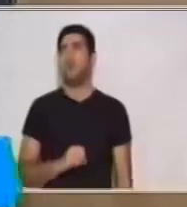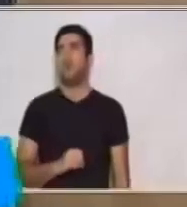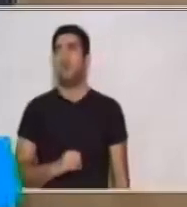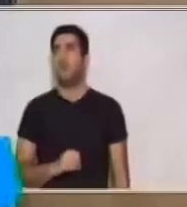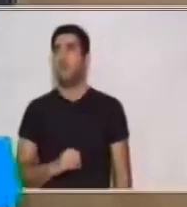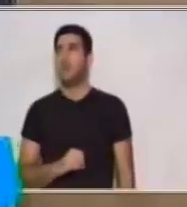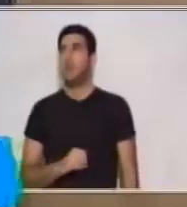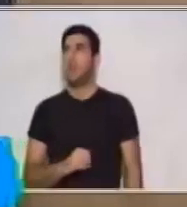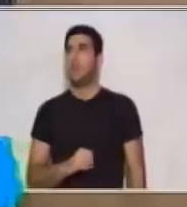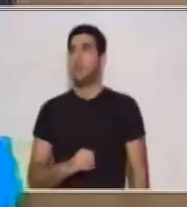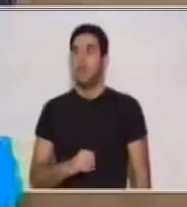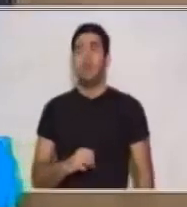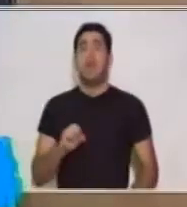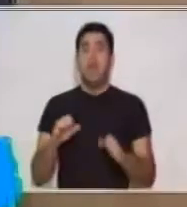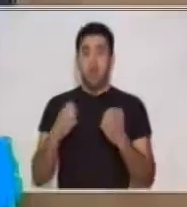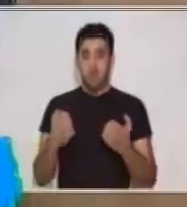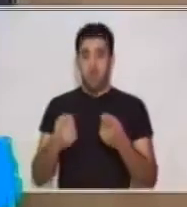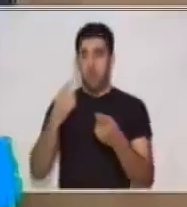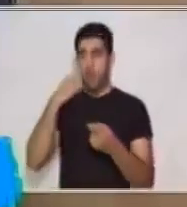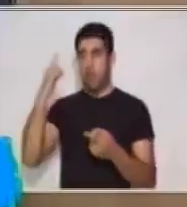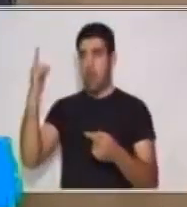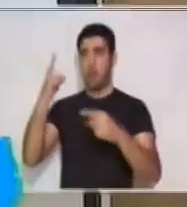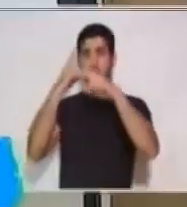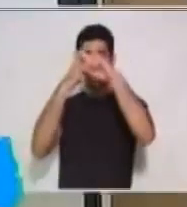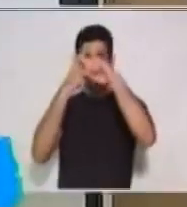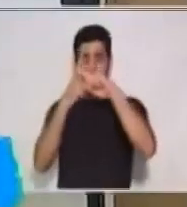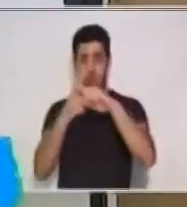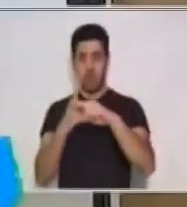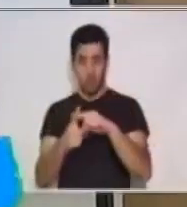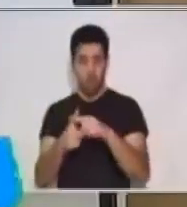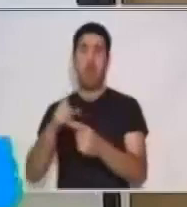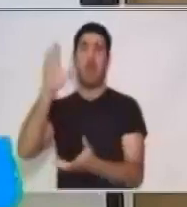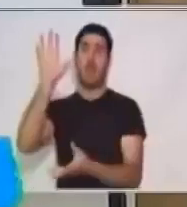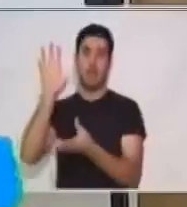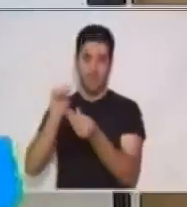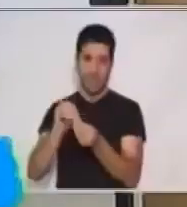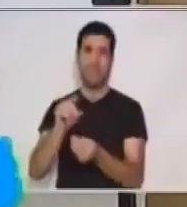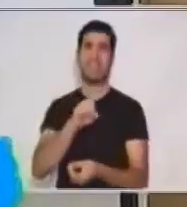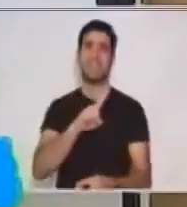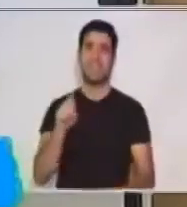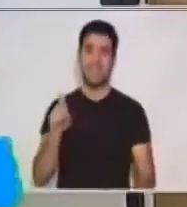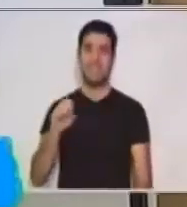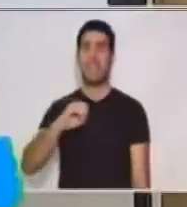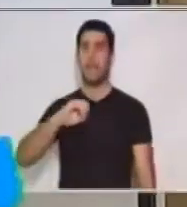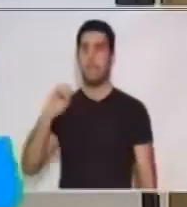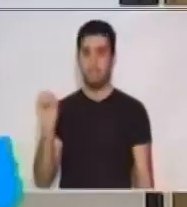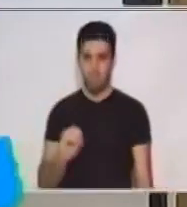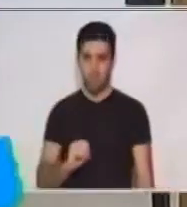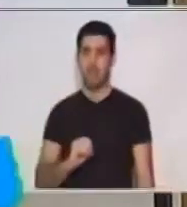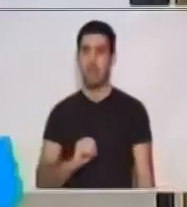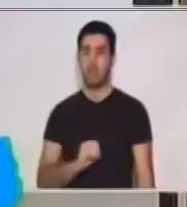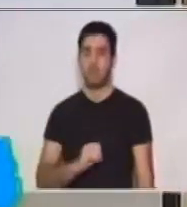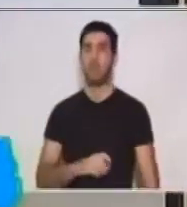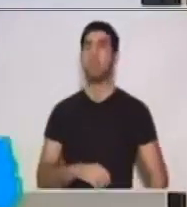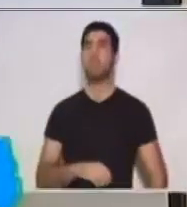25%. Si sumamos estos porcentajes, vamos a obtener nuestro 100%,